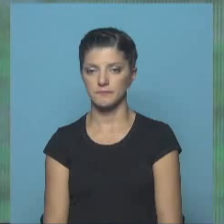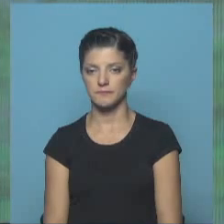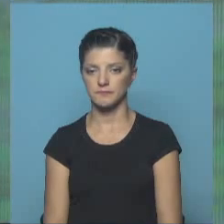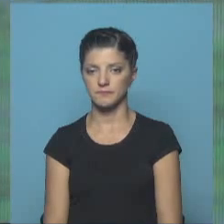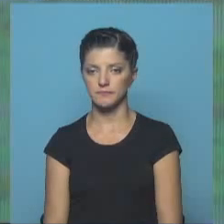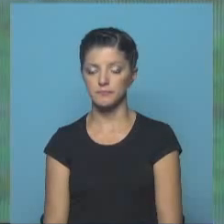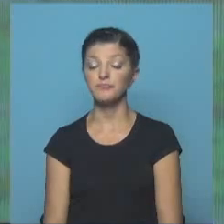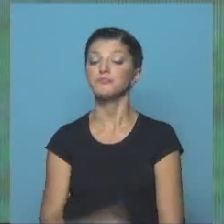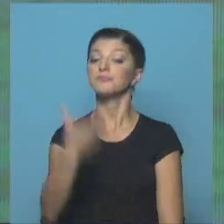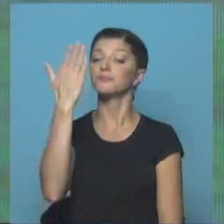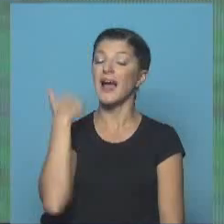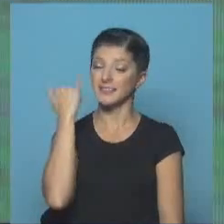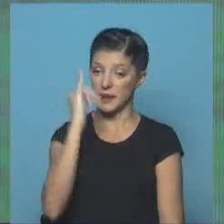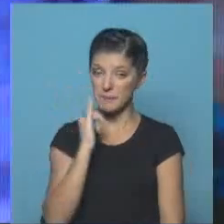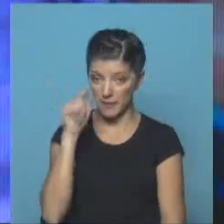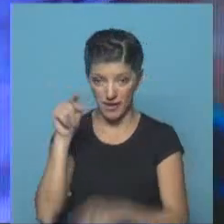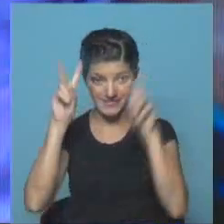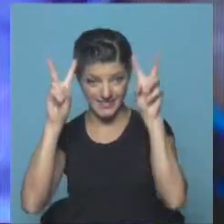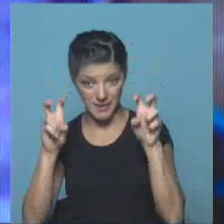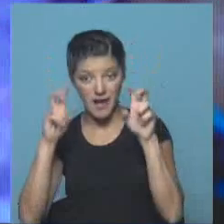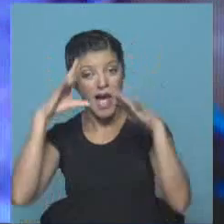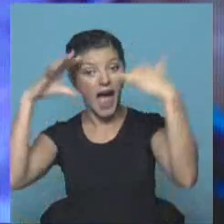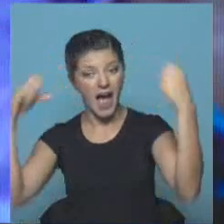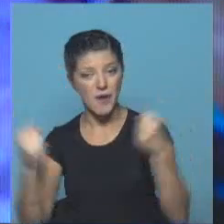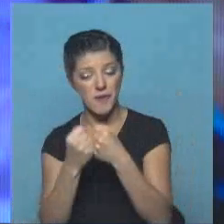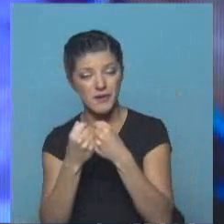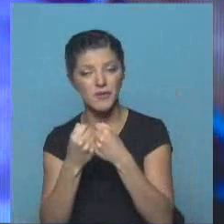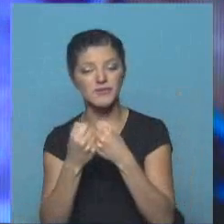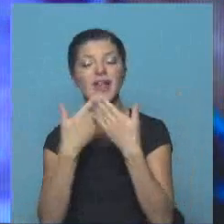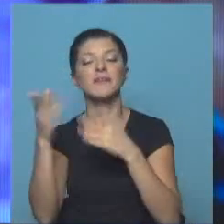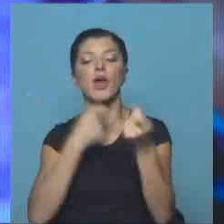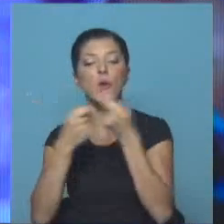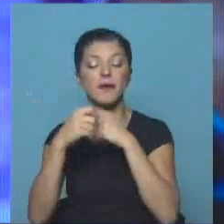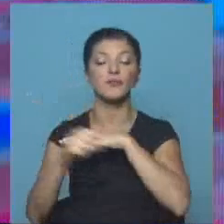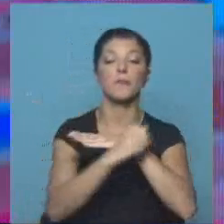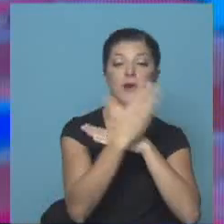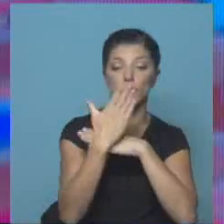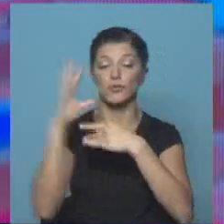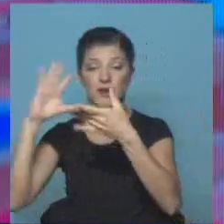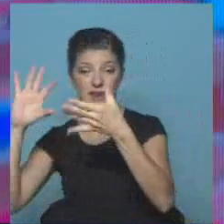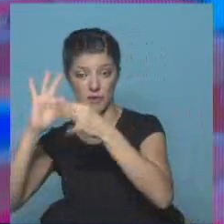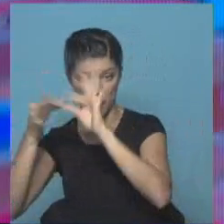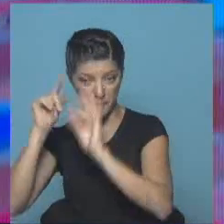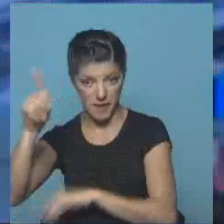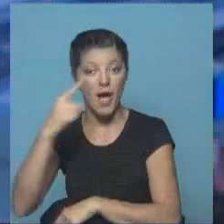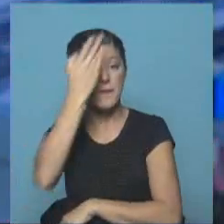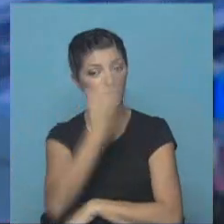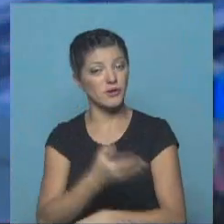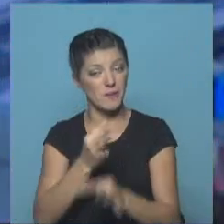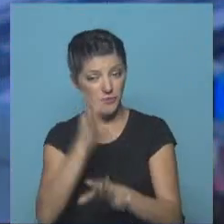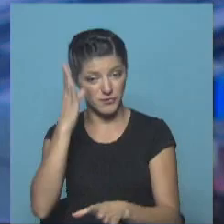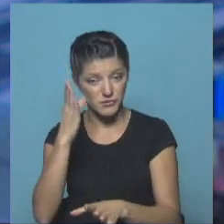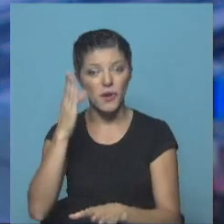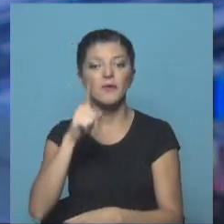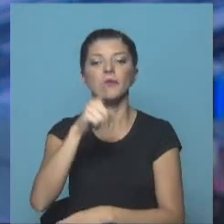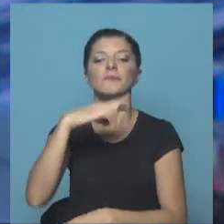Le dijimos que íbamos a analizar este tema del acuerdo de libre comercio entre la Unión Europea y el Mercosur con un experto, y está con nosotros Jorge Marchini, o